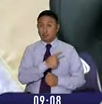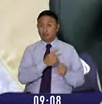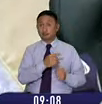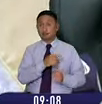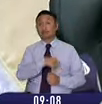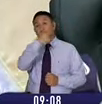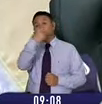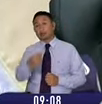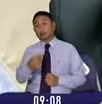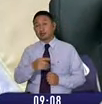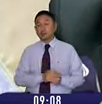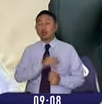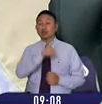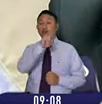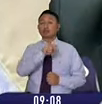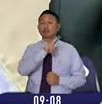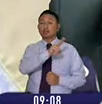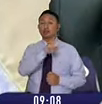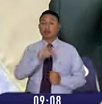año 2022